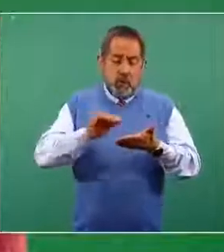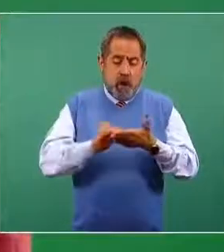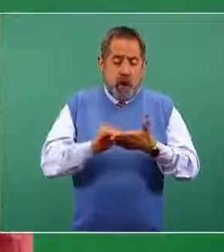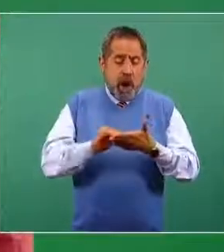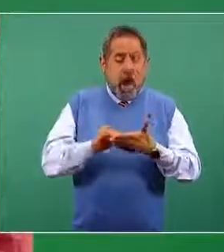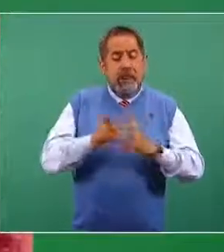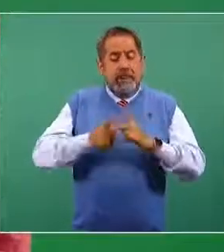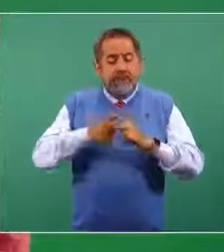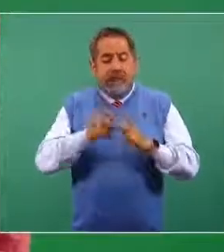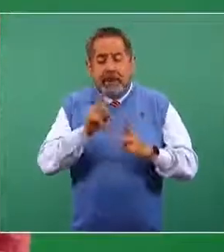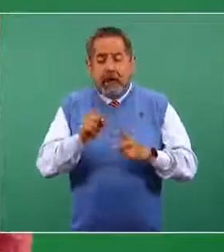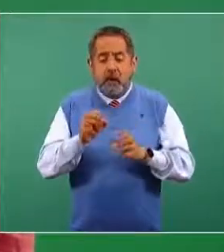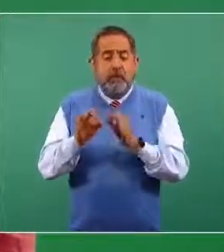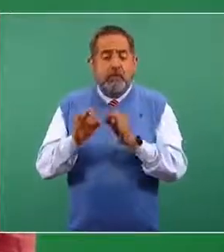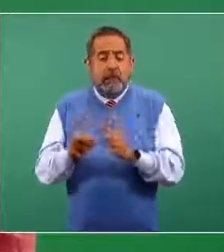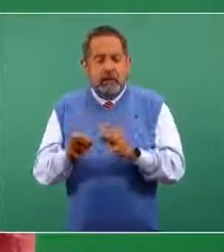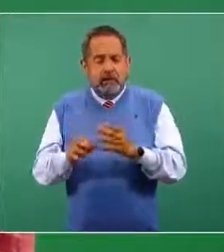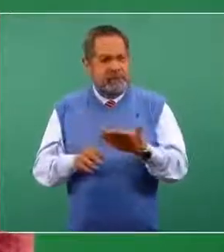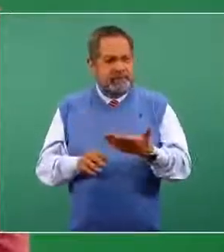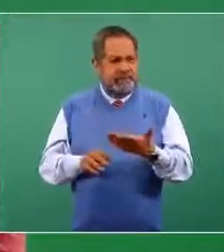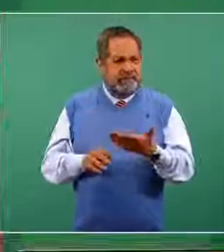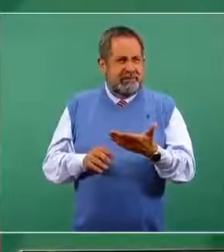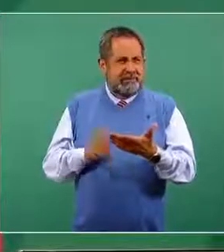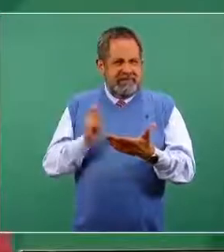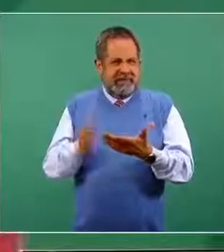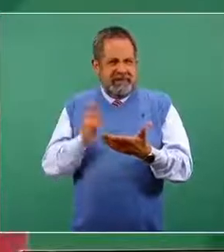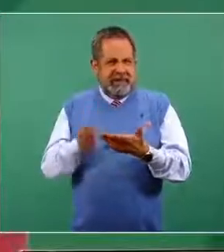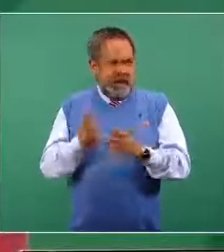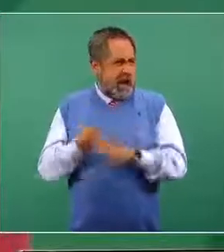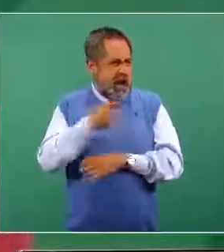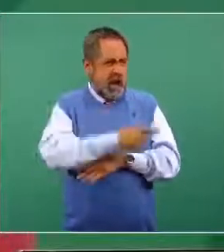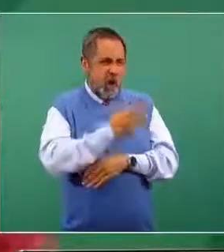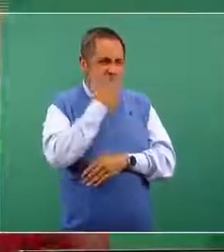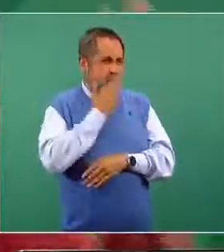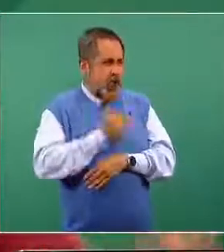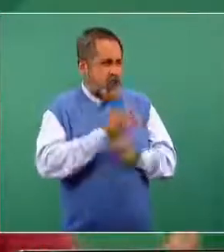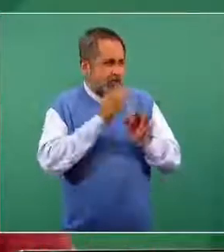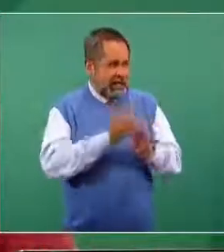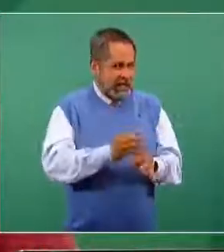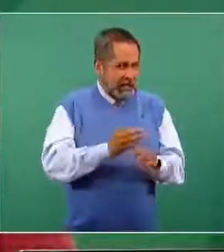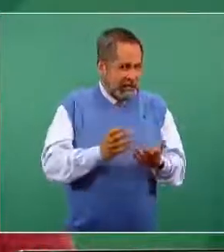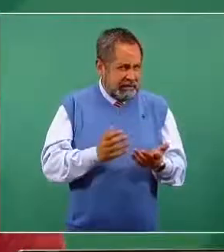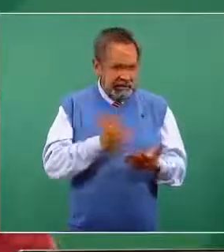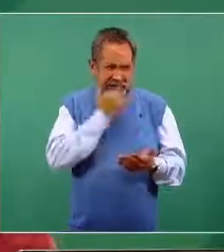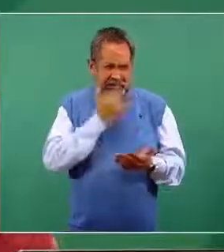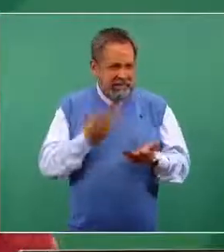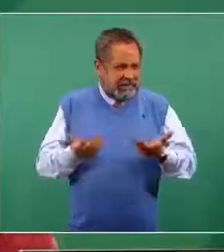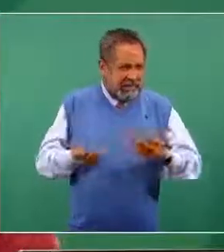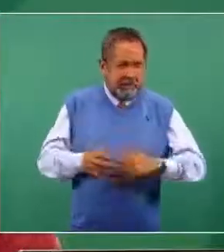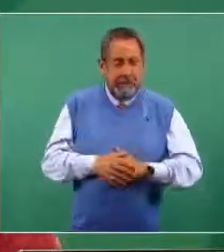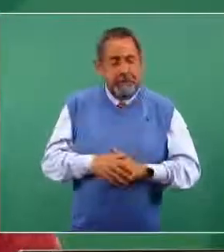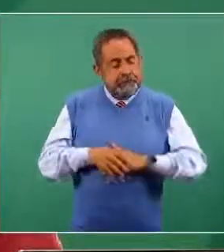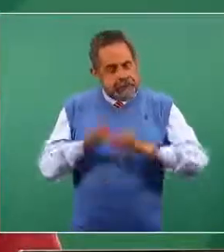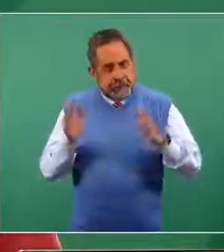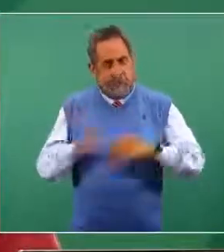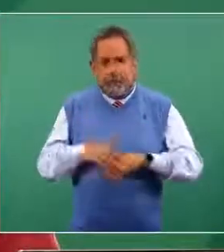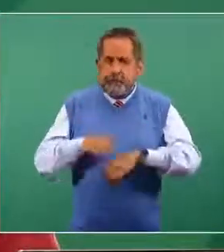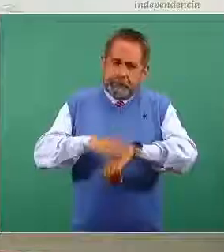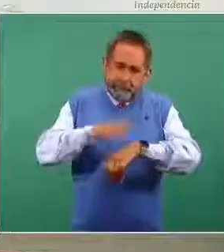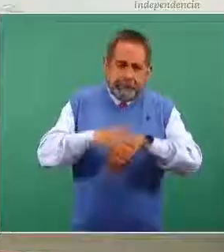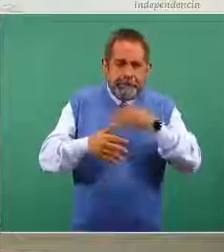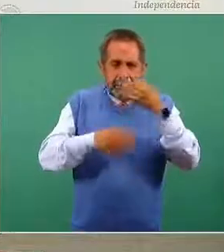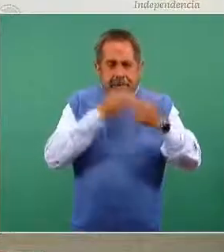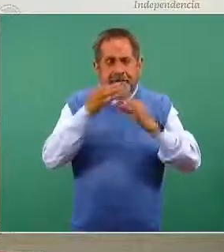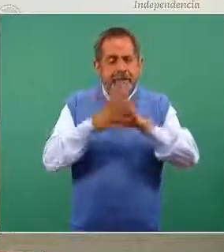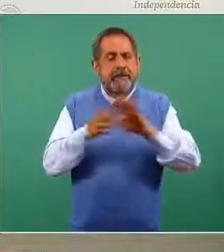a la lectora, le dan esta idea de que hay unos datos oficiales y otros extraoficiales. Pero invitamos,